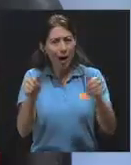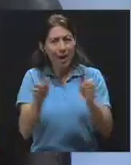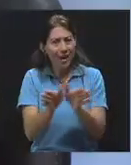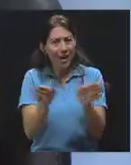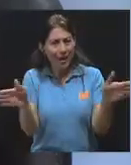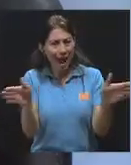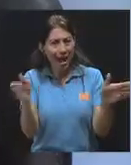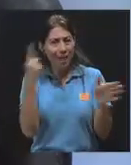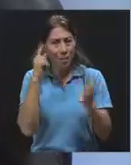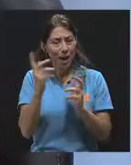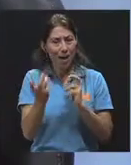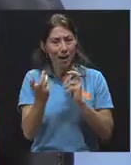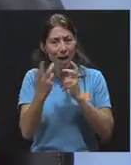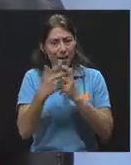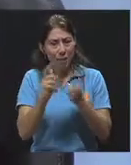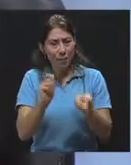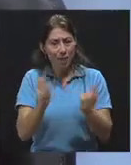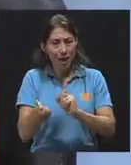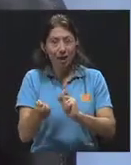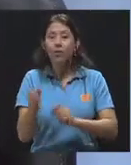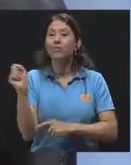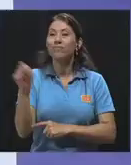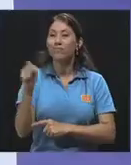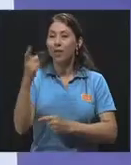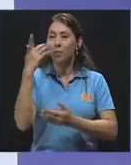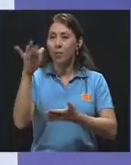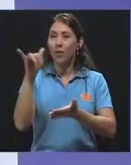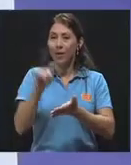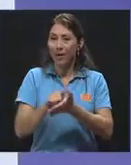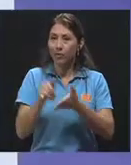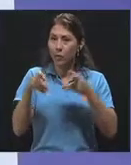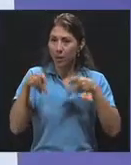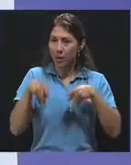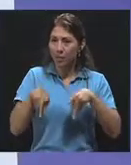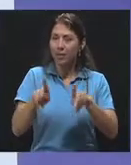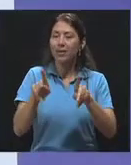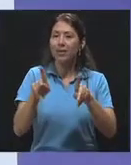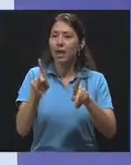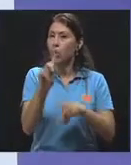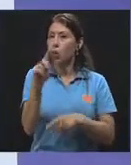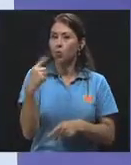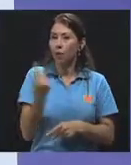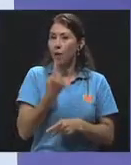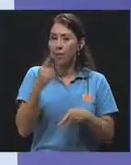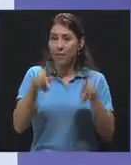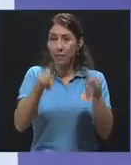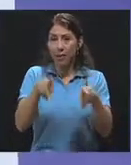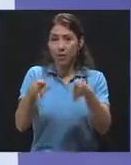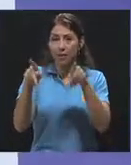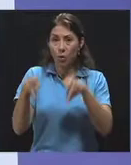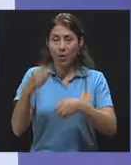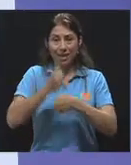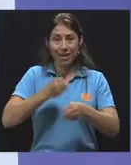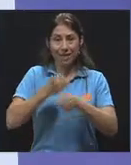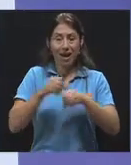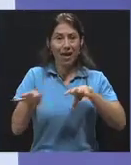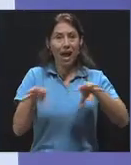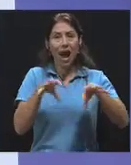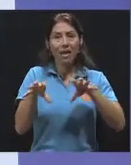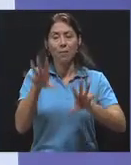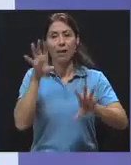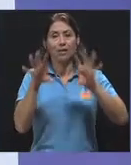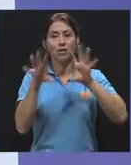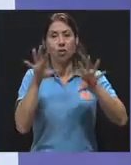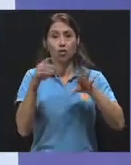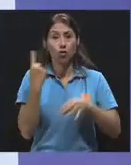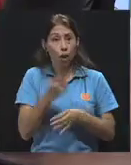adaptarlo, claro, según los software que vamos a conocer. Por eso es que nos permite que no solamente personas del gremio de la animación, uh-huh, puedan llevar los,